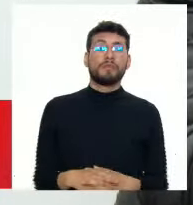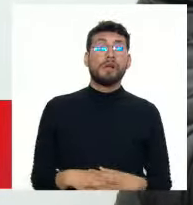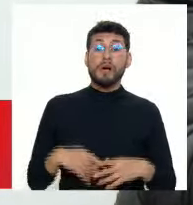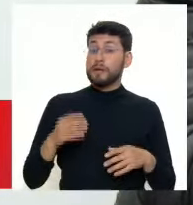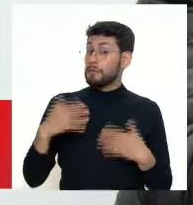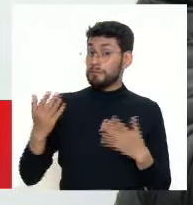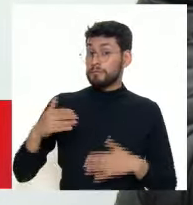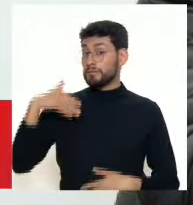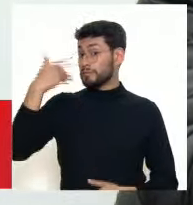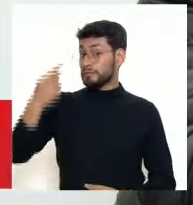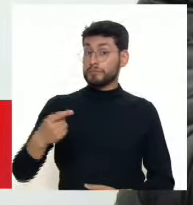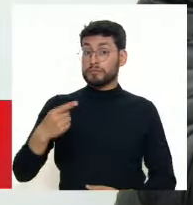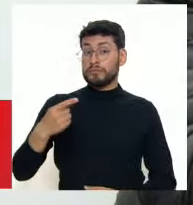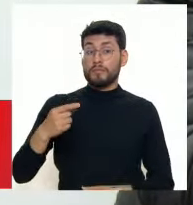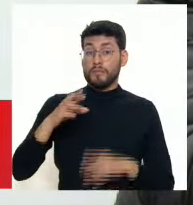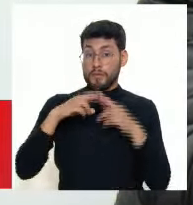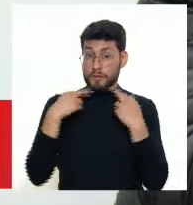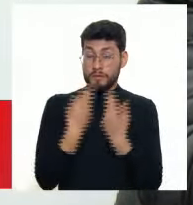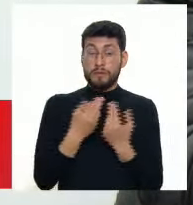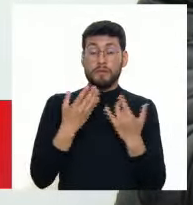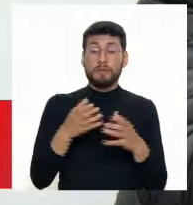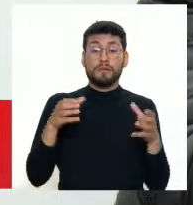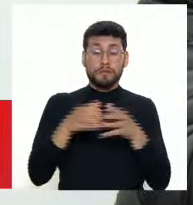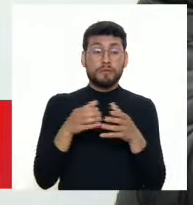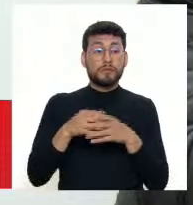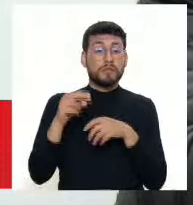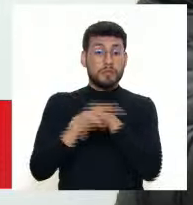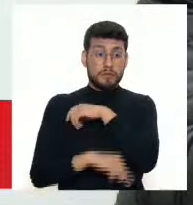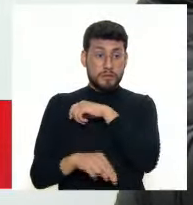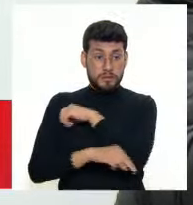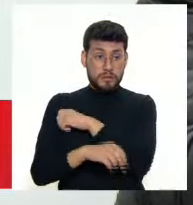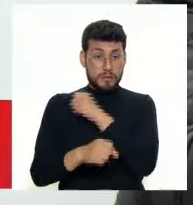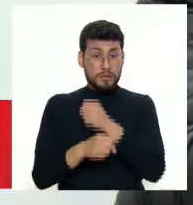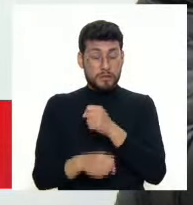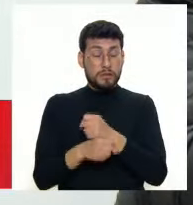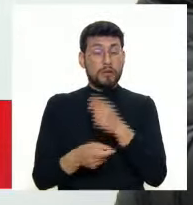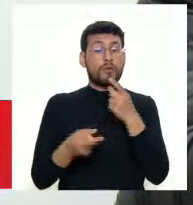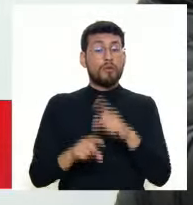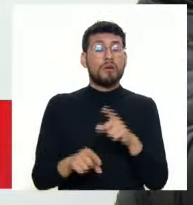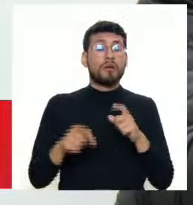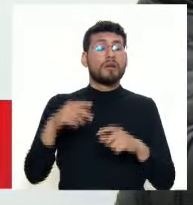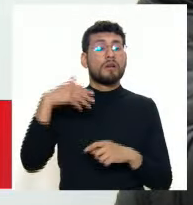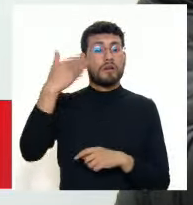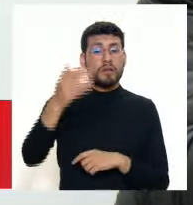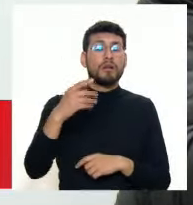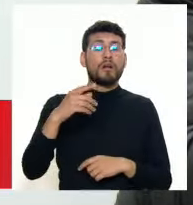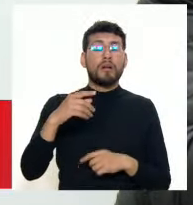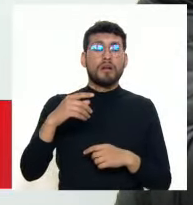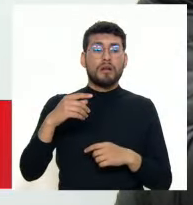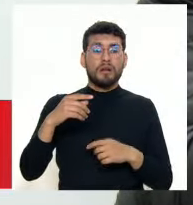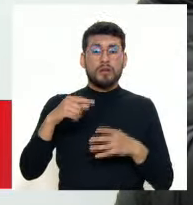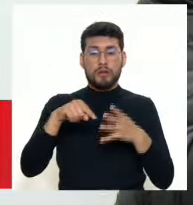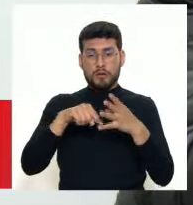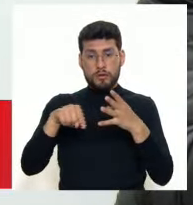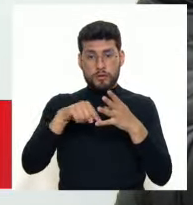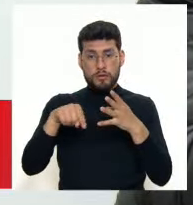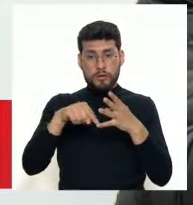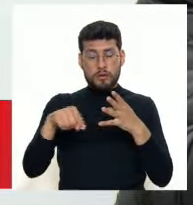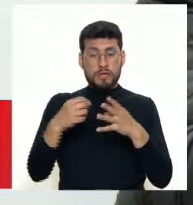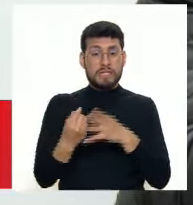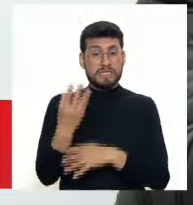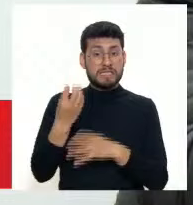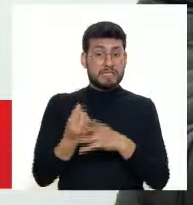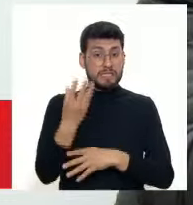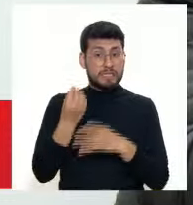la próxima sesión del Consejo Nacional de Trabajo, que va a ser la última semana de